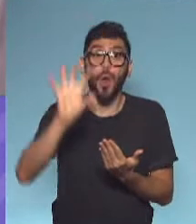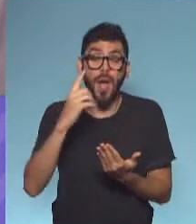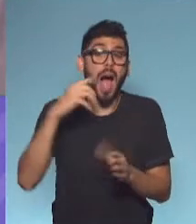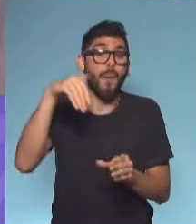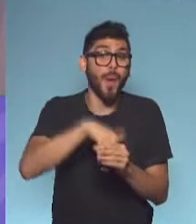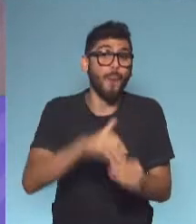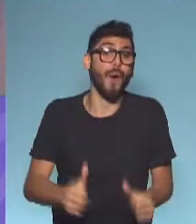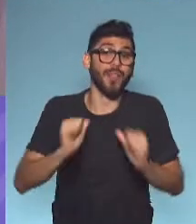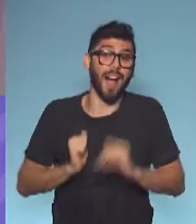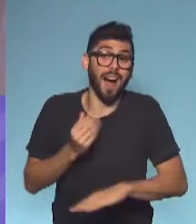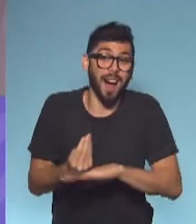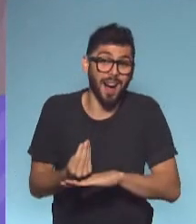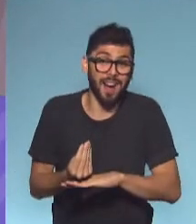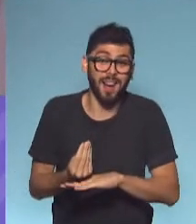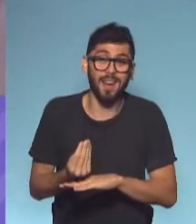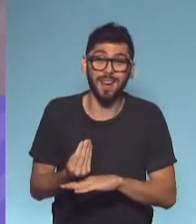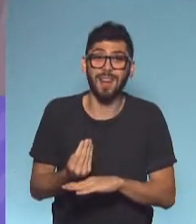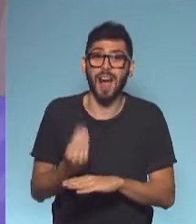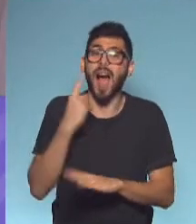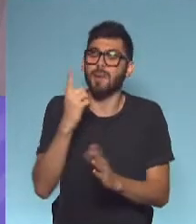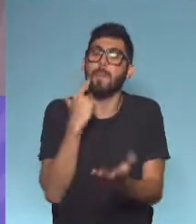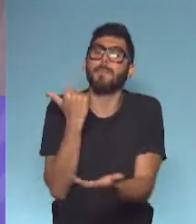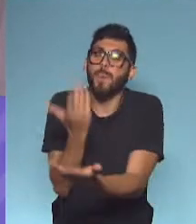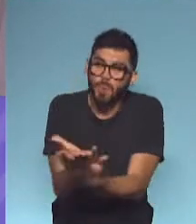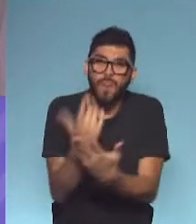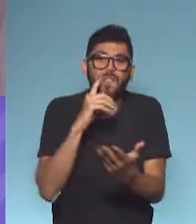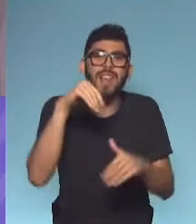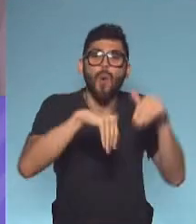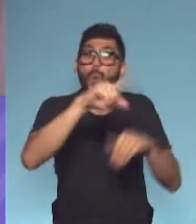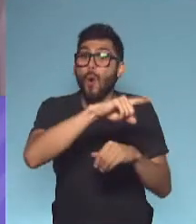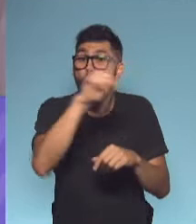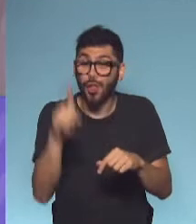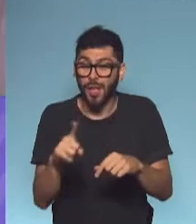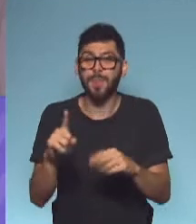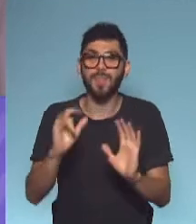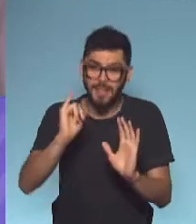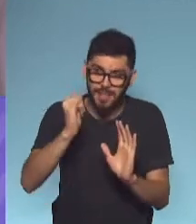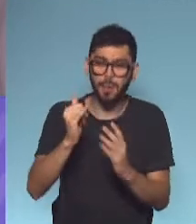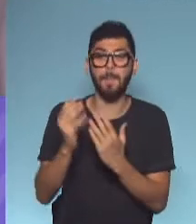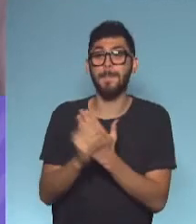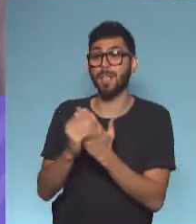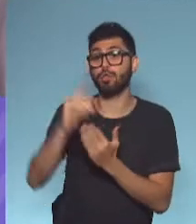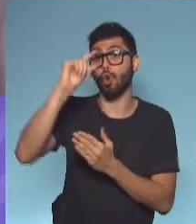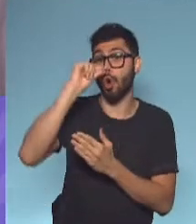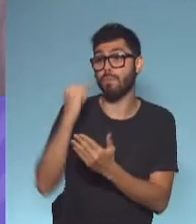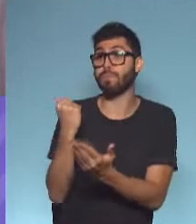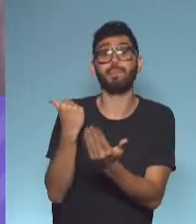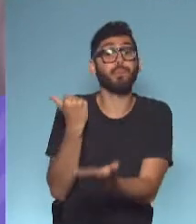titular. consultar, le iba a consultar. Está propuesto y tiene que pasar por ese proceso. Es una propuesta del ministro y son